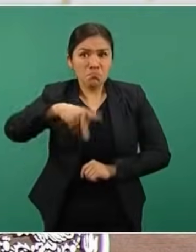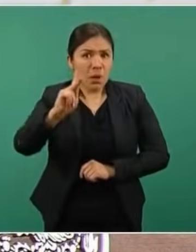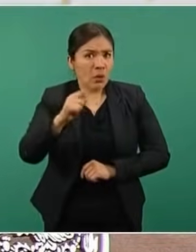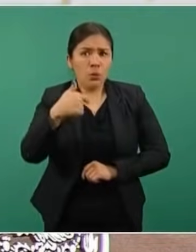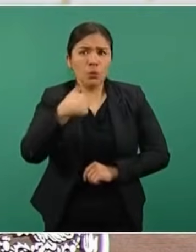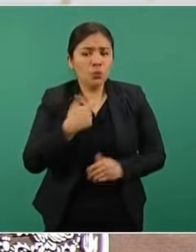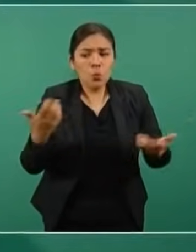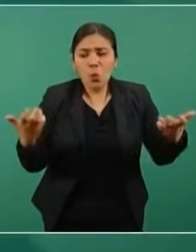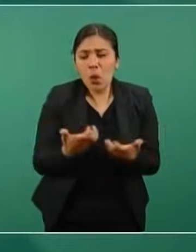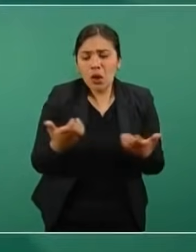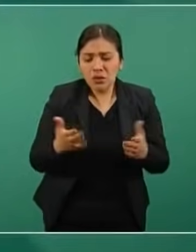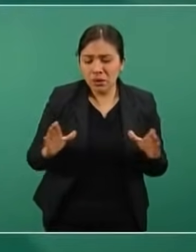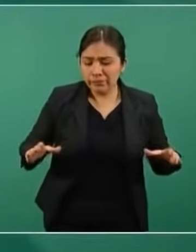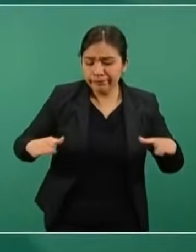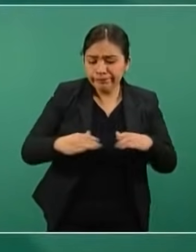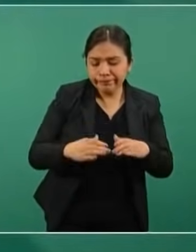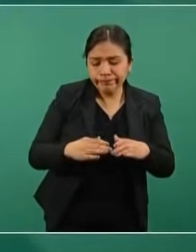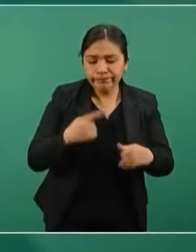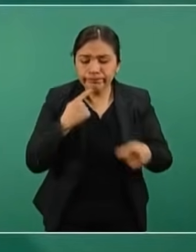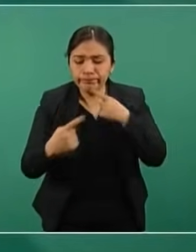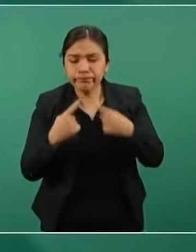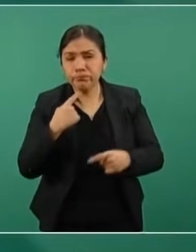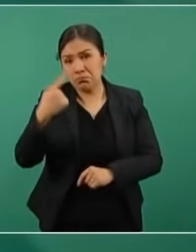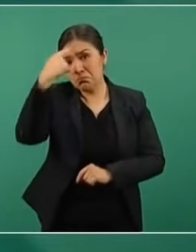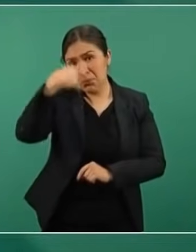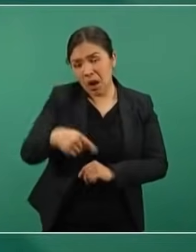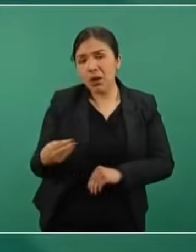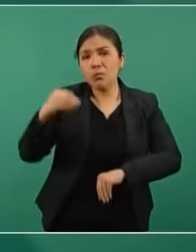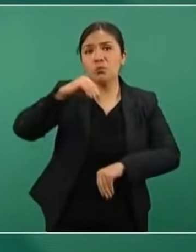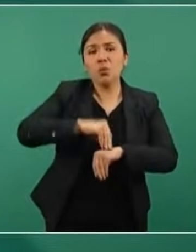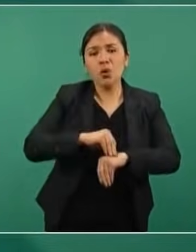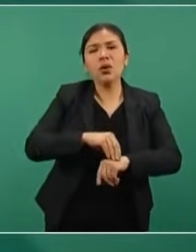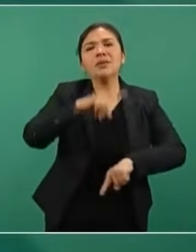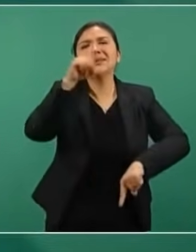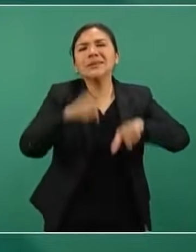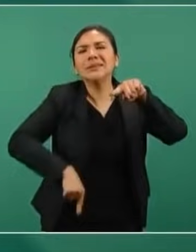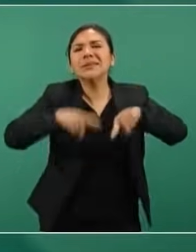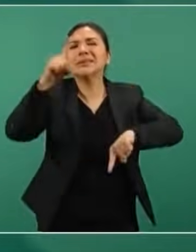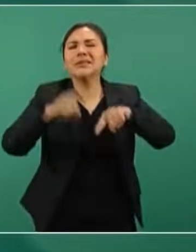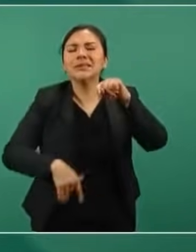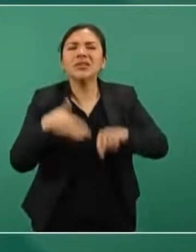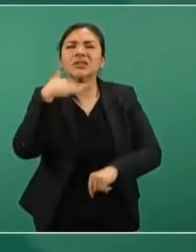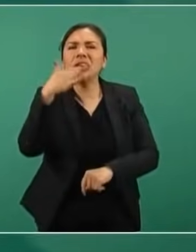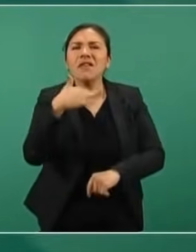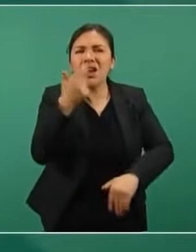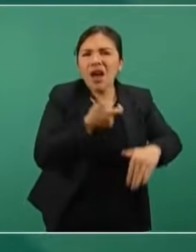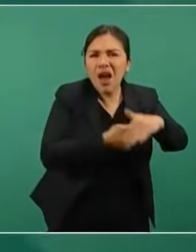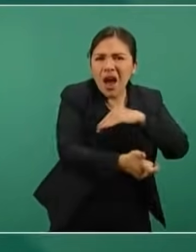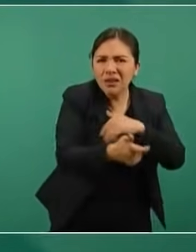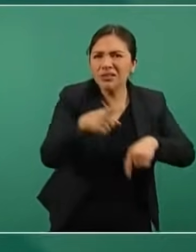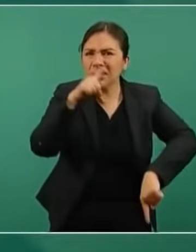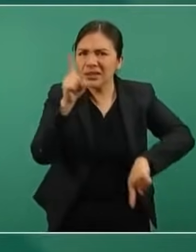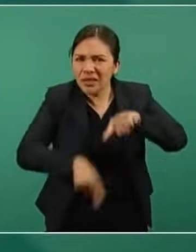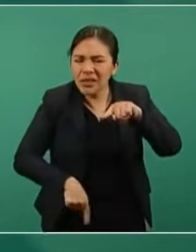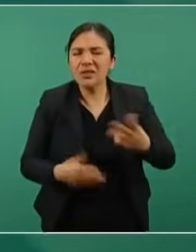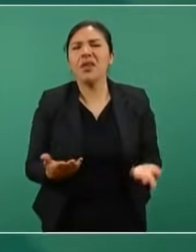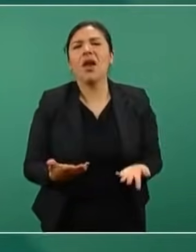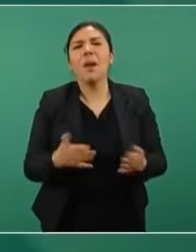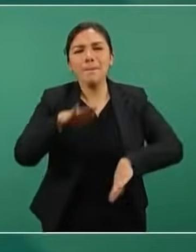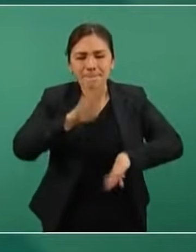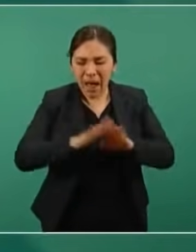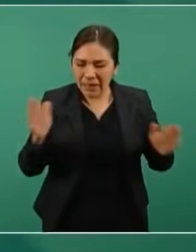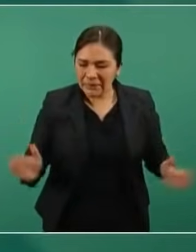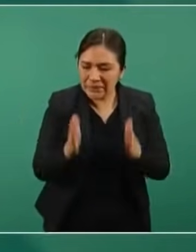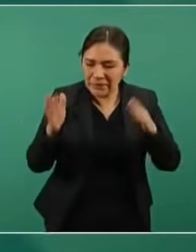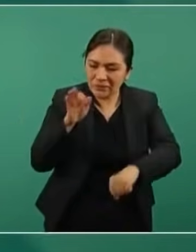aplicando una política para acabar con la corrupción, para impulsar